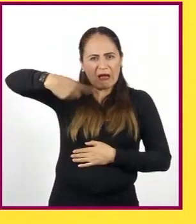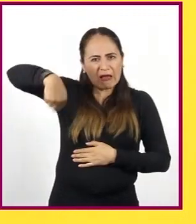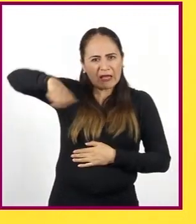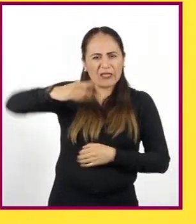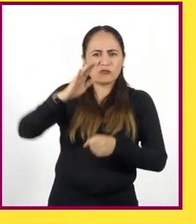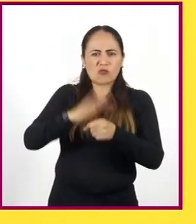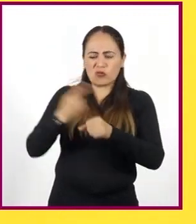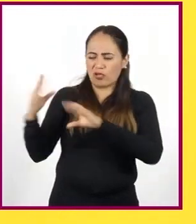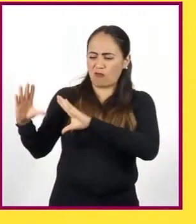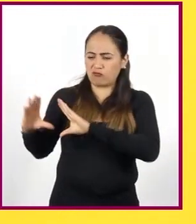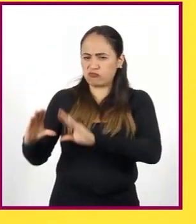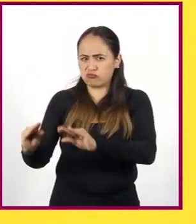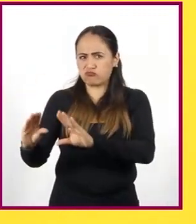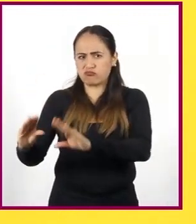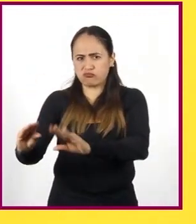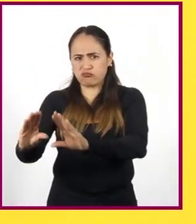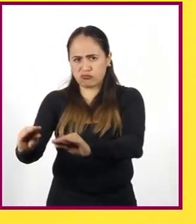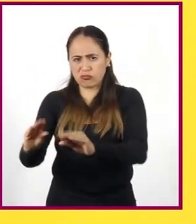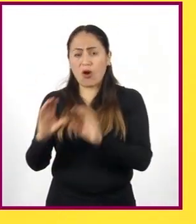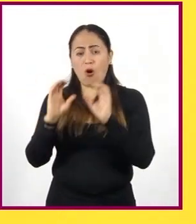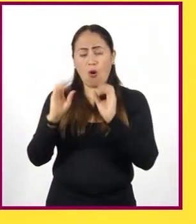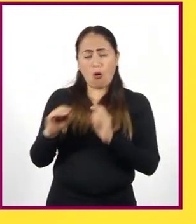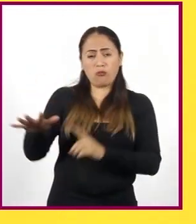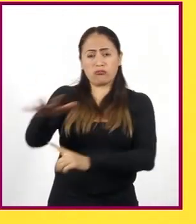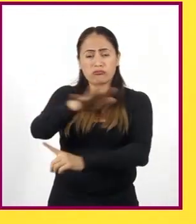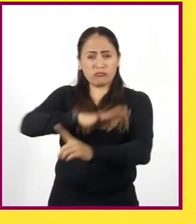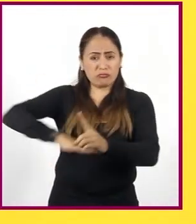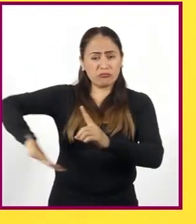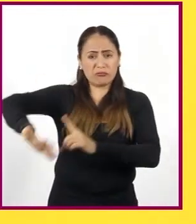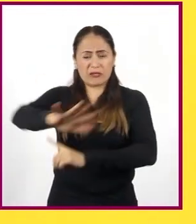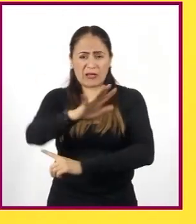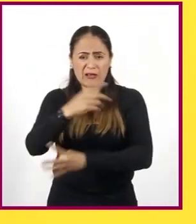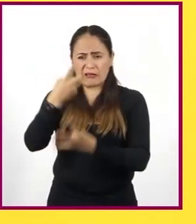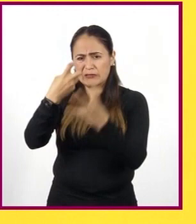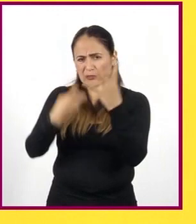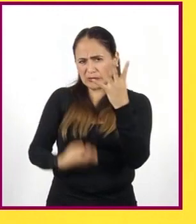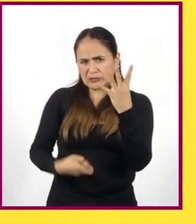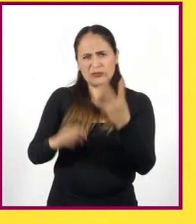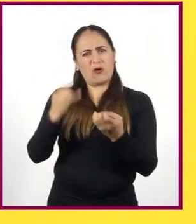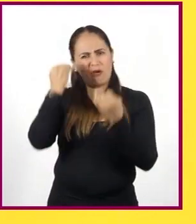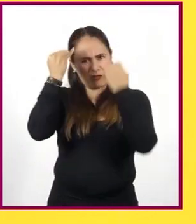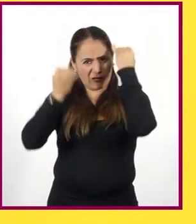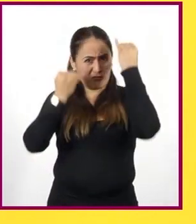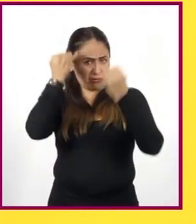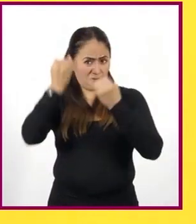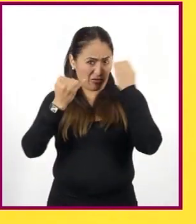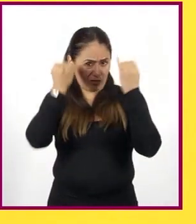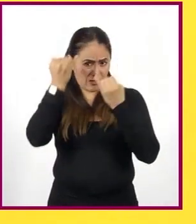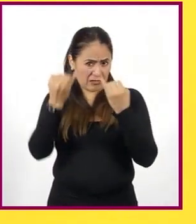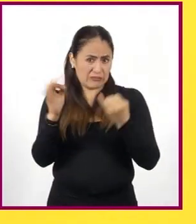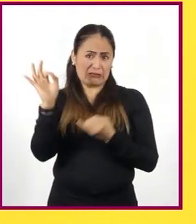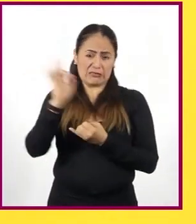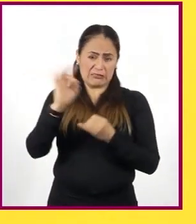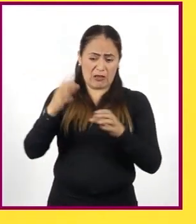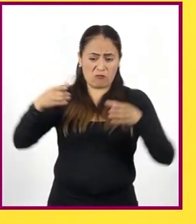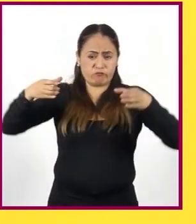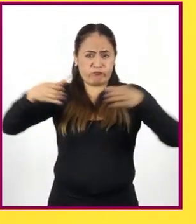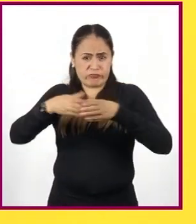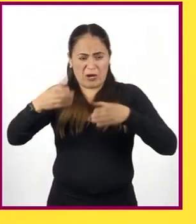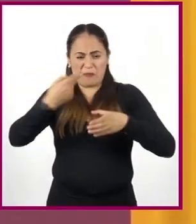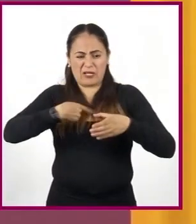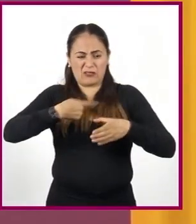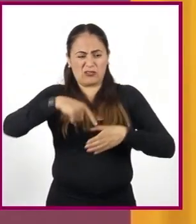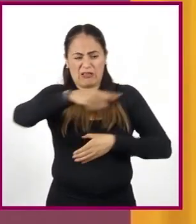educadas o su entorno se construyó con base en una serie de criterios con los que se pretende encasillar a las